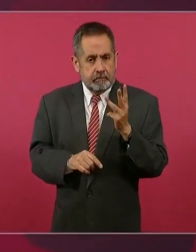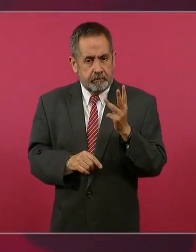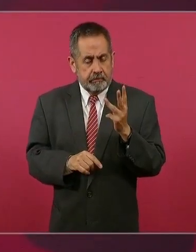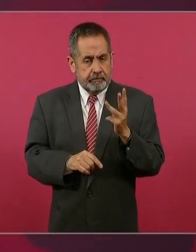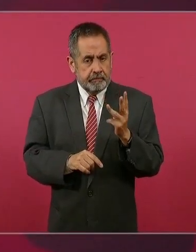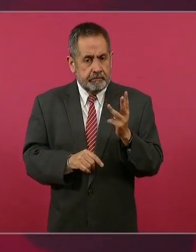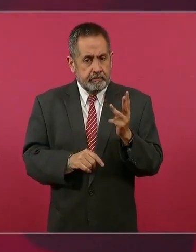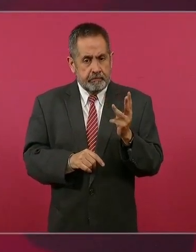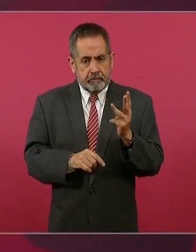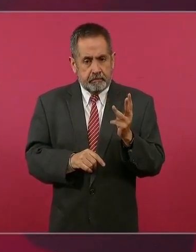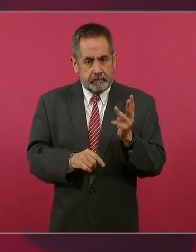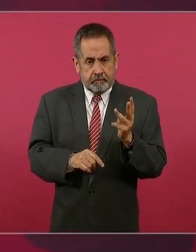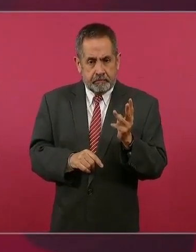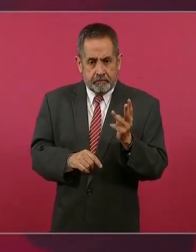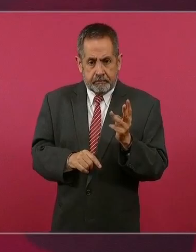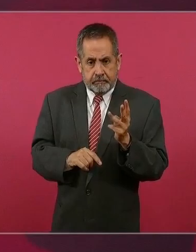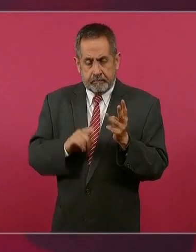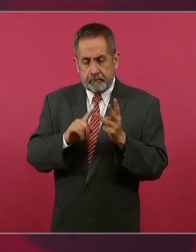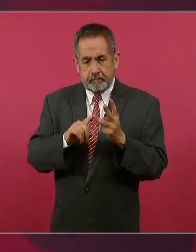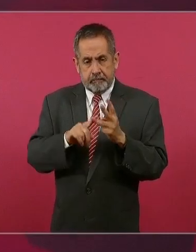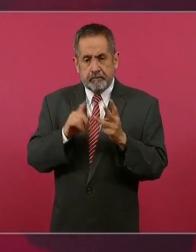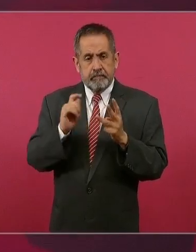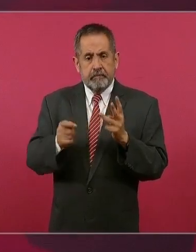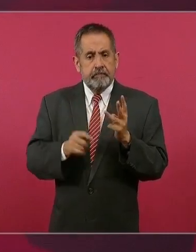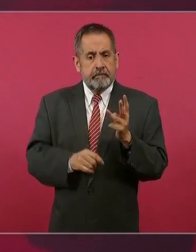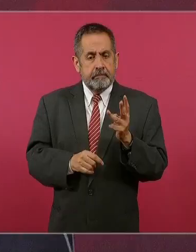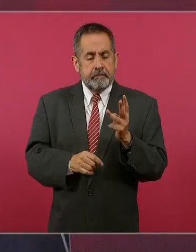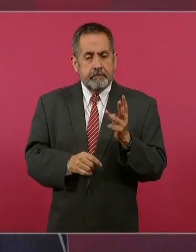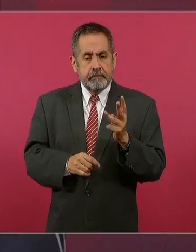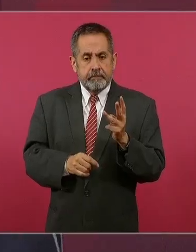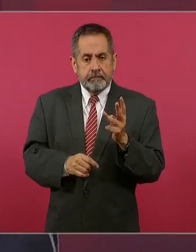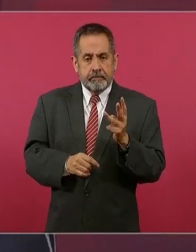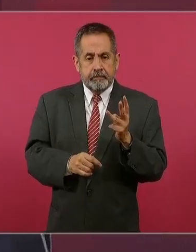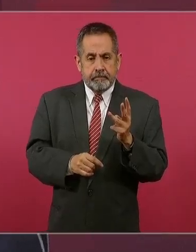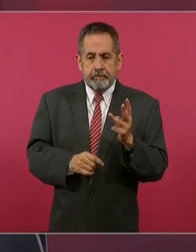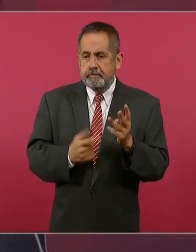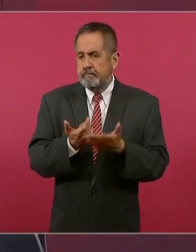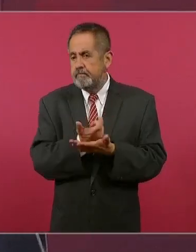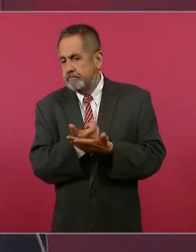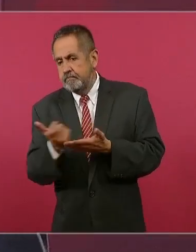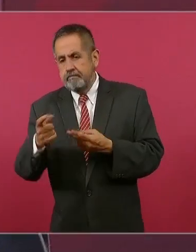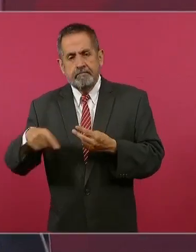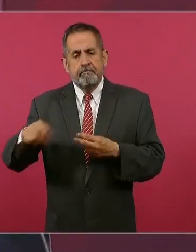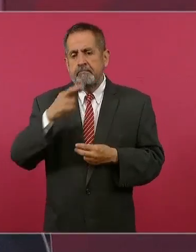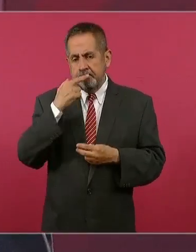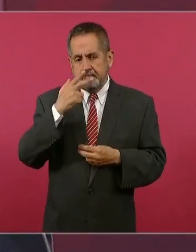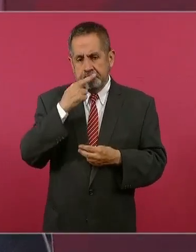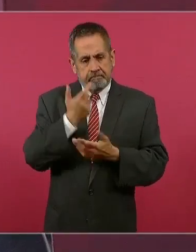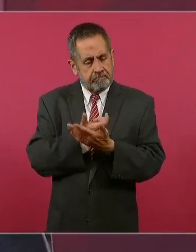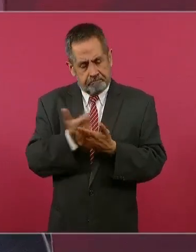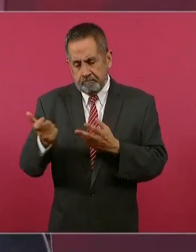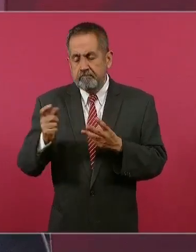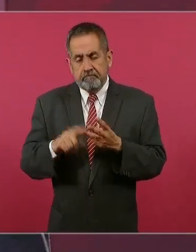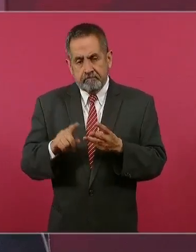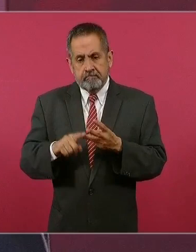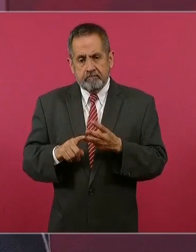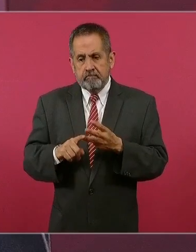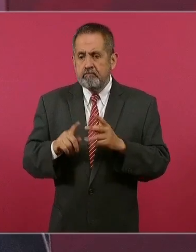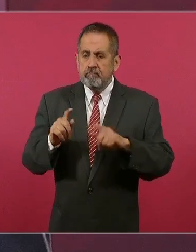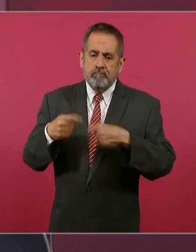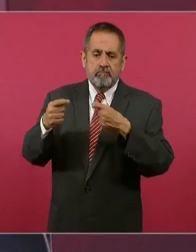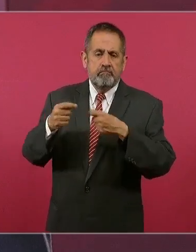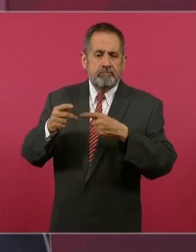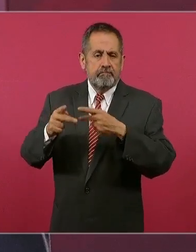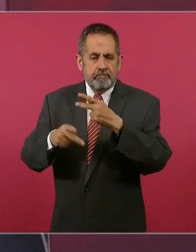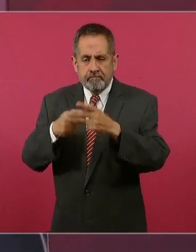tercero es mejorar la situación salarial y las